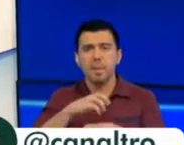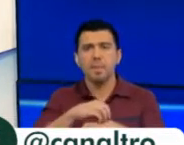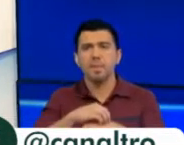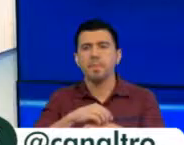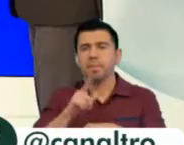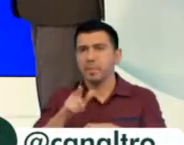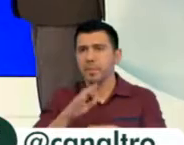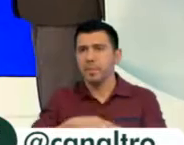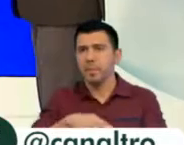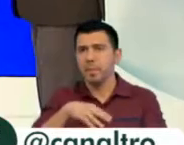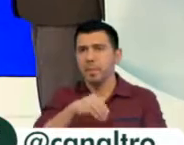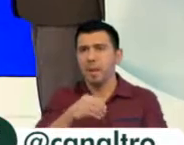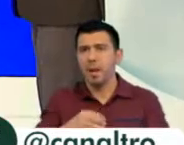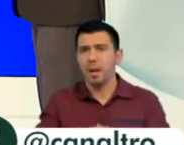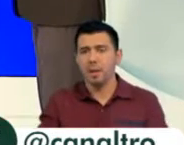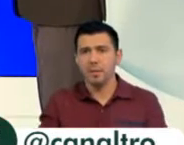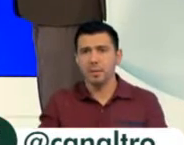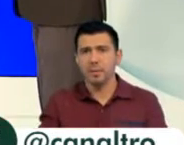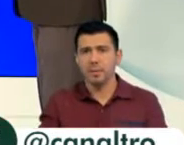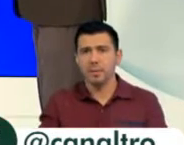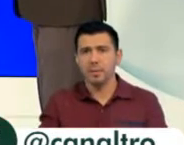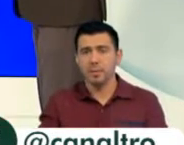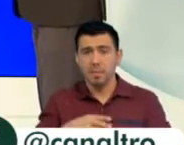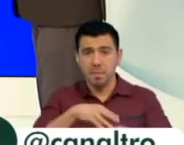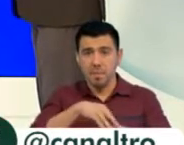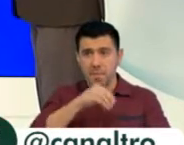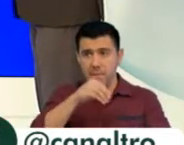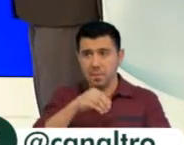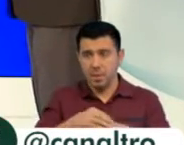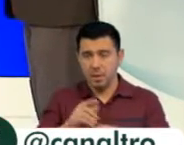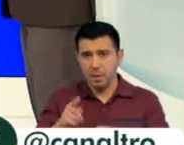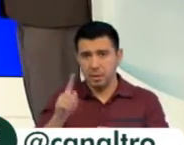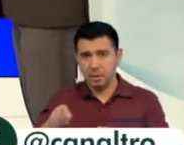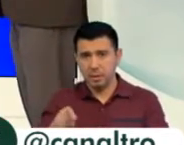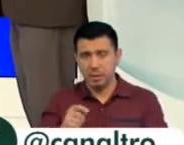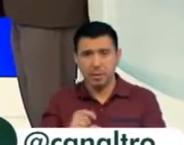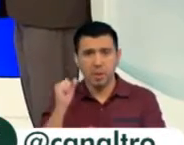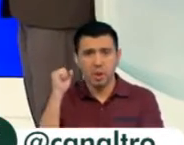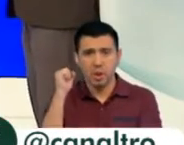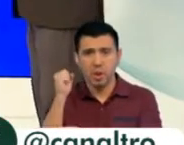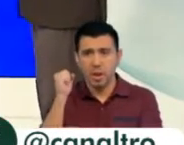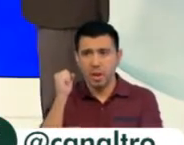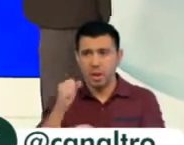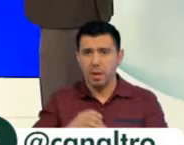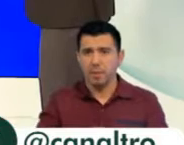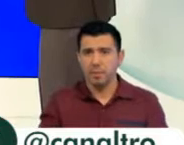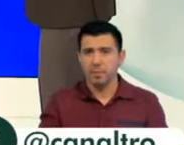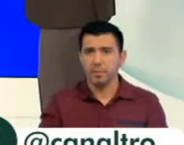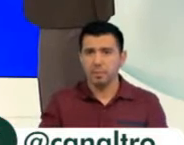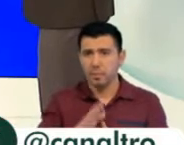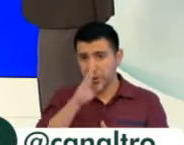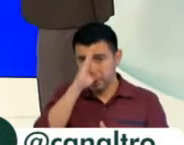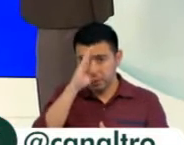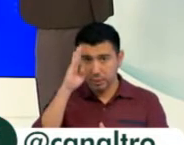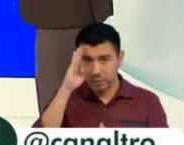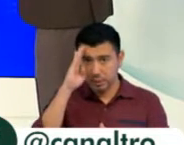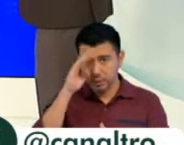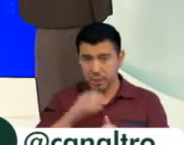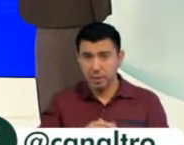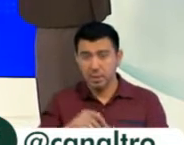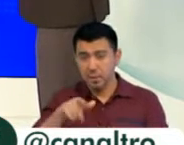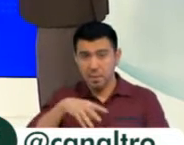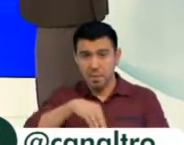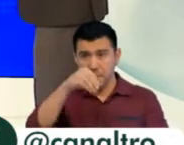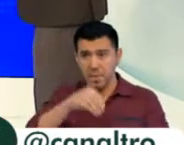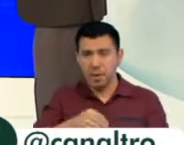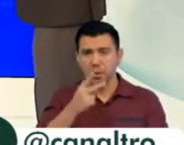Málaga y San Gil Charalá. Aunque la vía que conduce de Curos a Málaga ha tenido inversiones cercanas de los